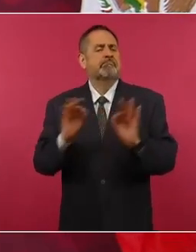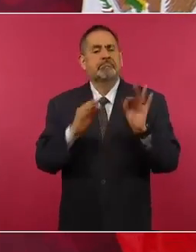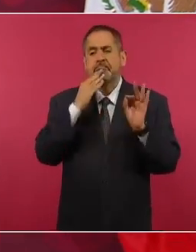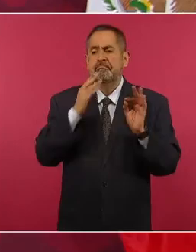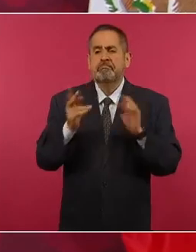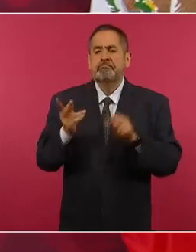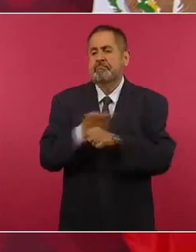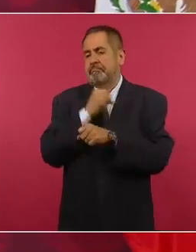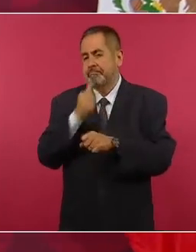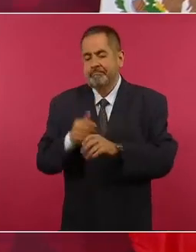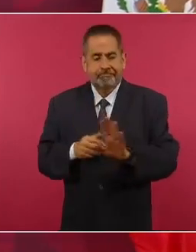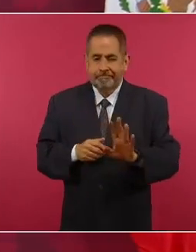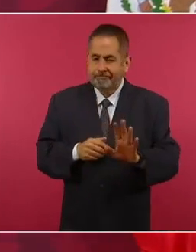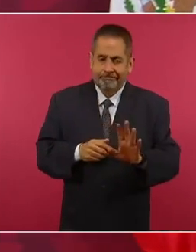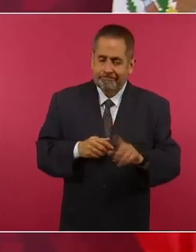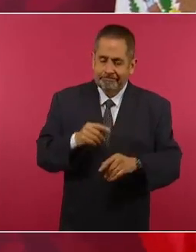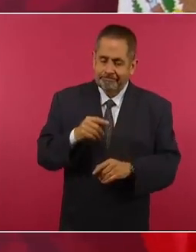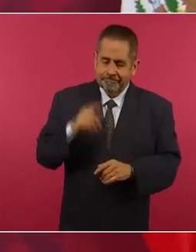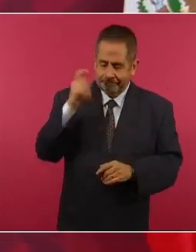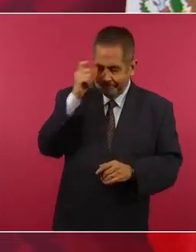superar, pero